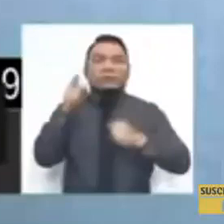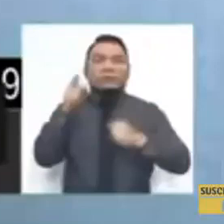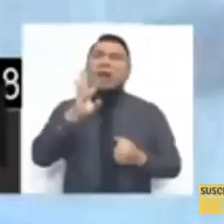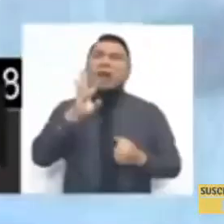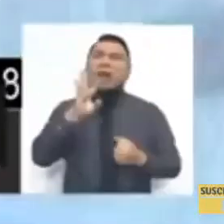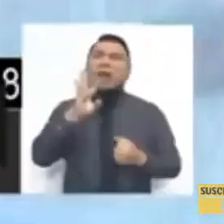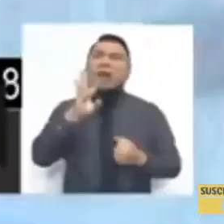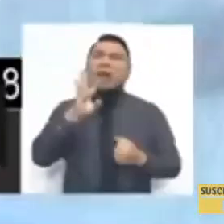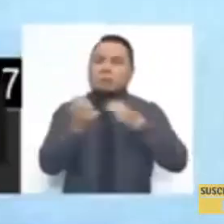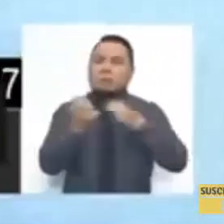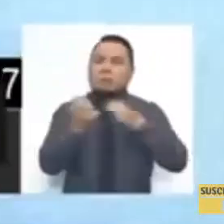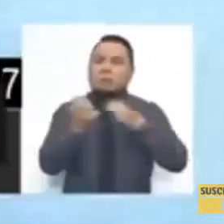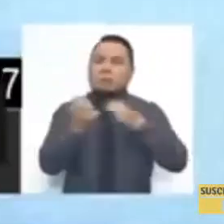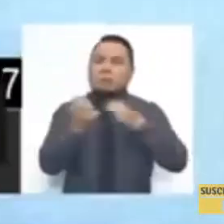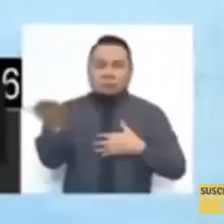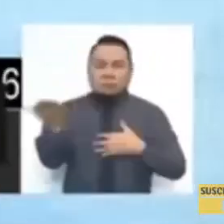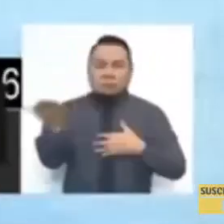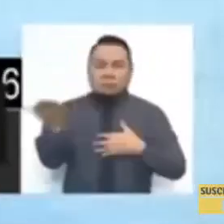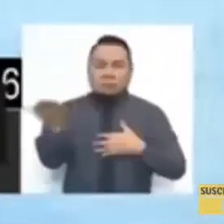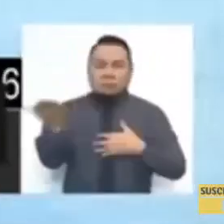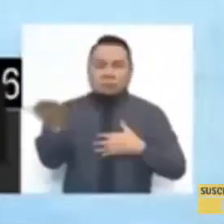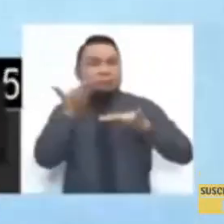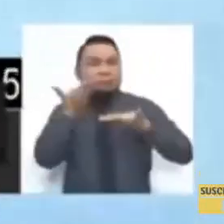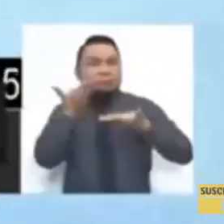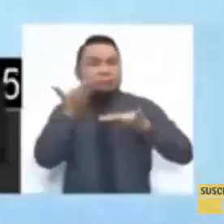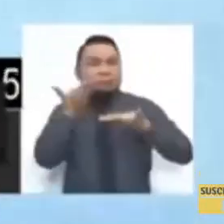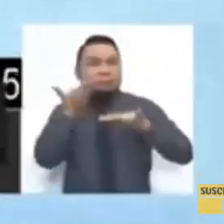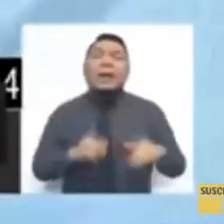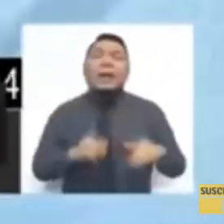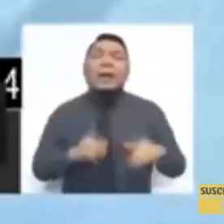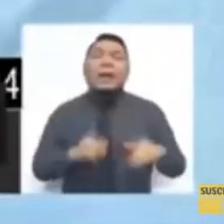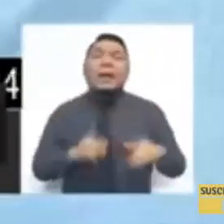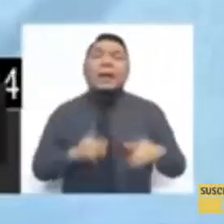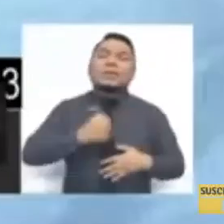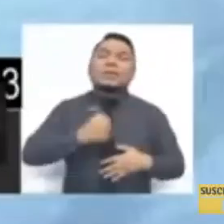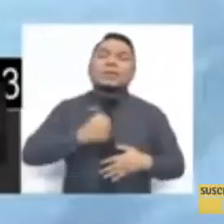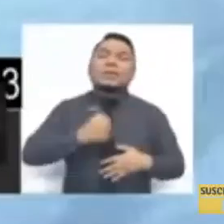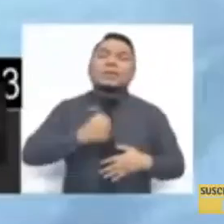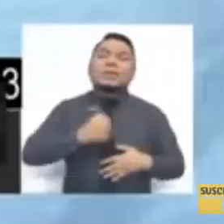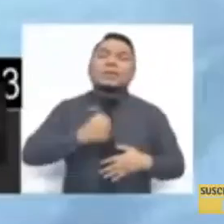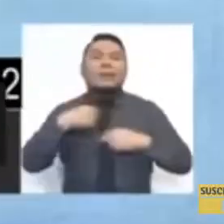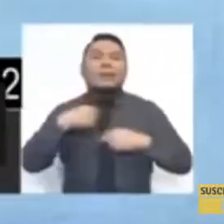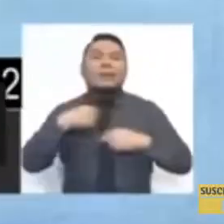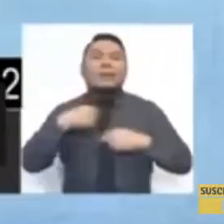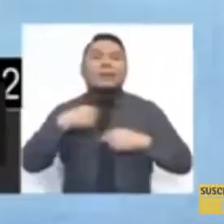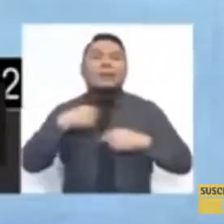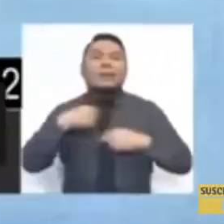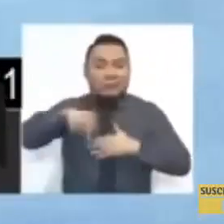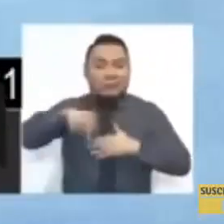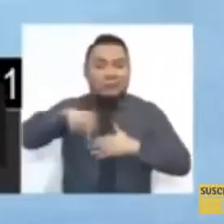de gobierno de ambos candidatos. Pero lamentablemente tengo que empezar mi exposición en este